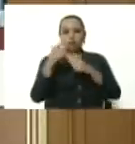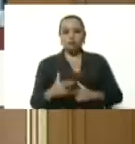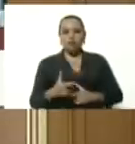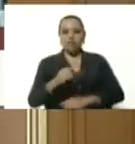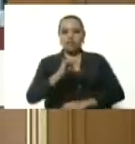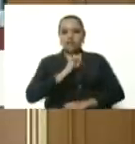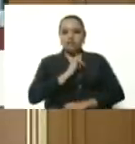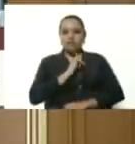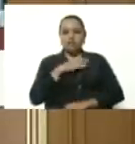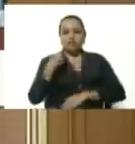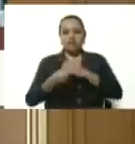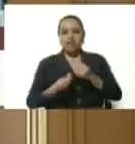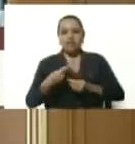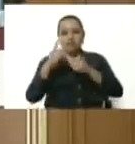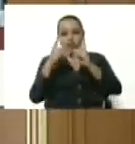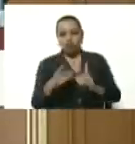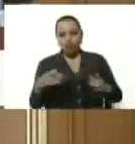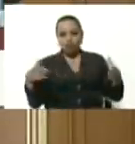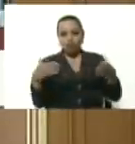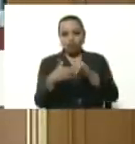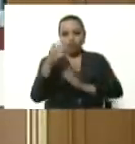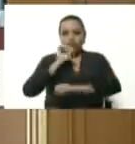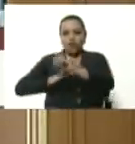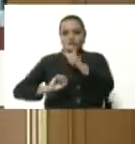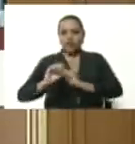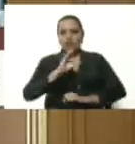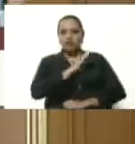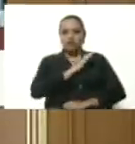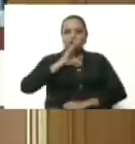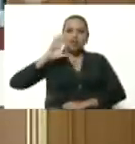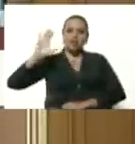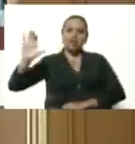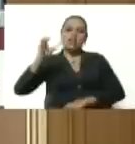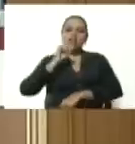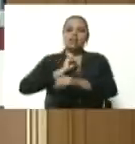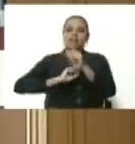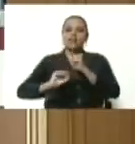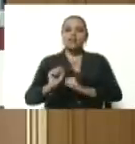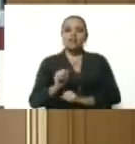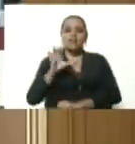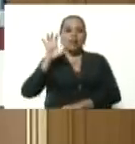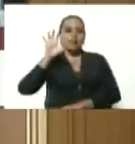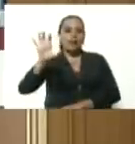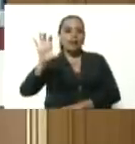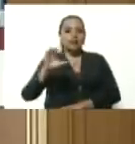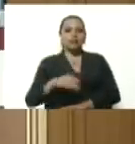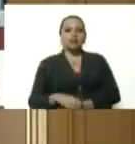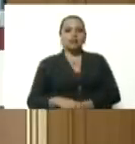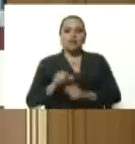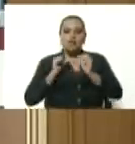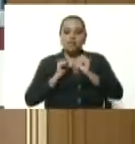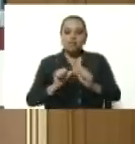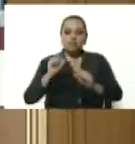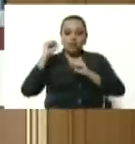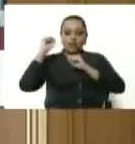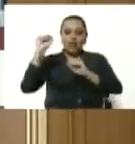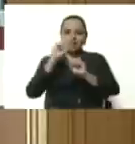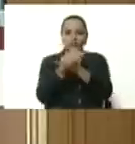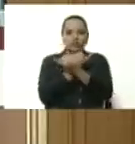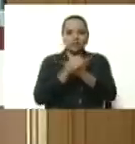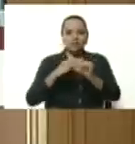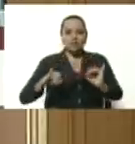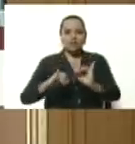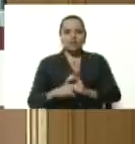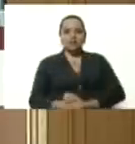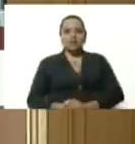posiciones colectivas para la defensa de la soberanía, para la defensa de la patria, para seguir ganando la independencia